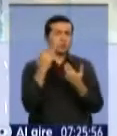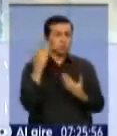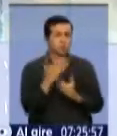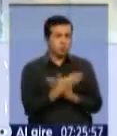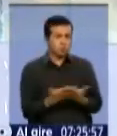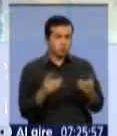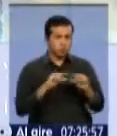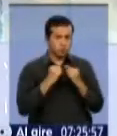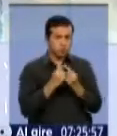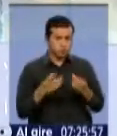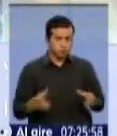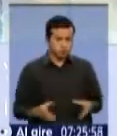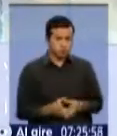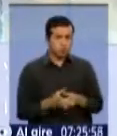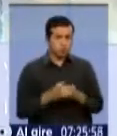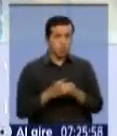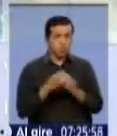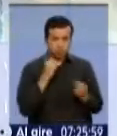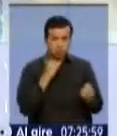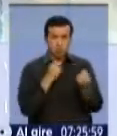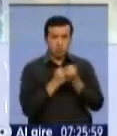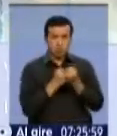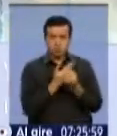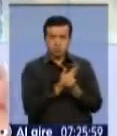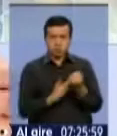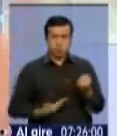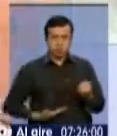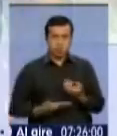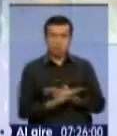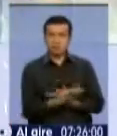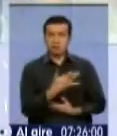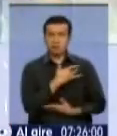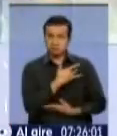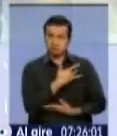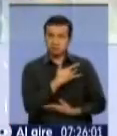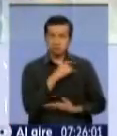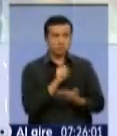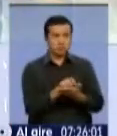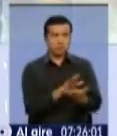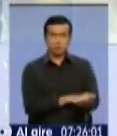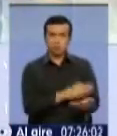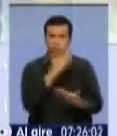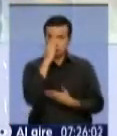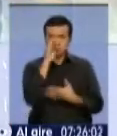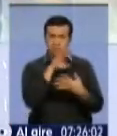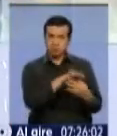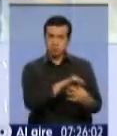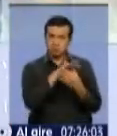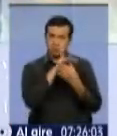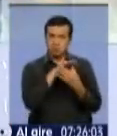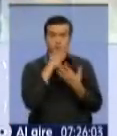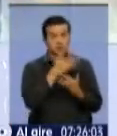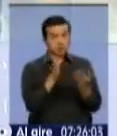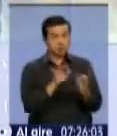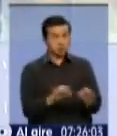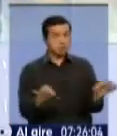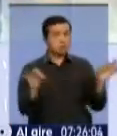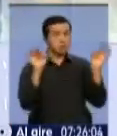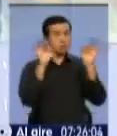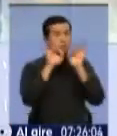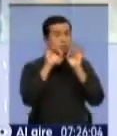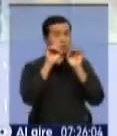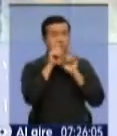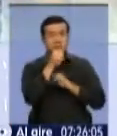¿El bloque de Alianza País apoya al régimen? ¿Se sienten parte del mismo proyecto político? Comienzo por ahí, porque eso es importante para poder evacuar